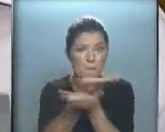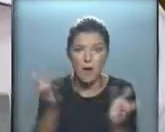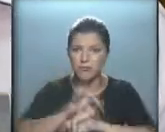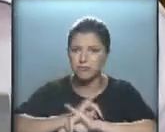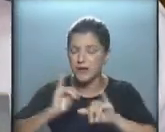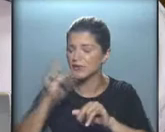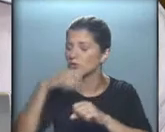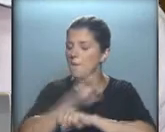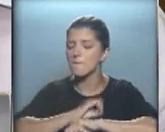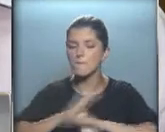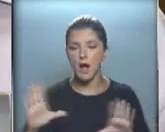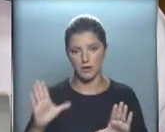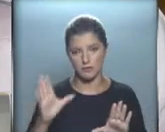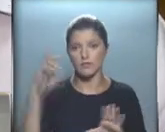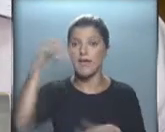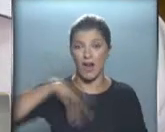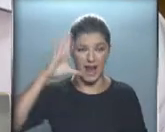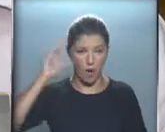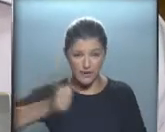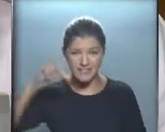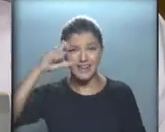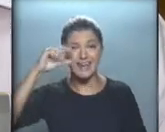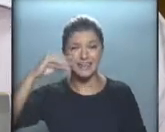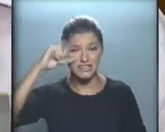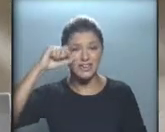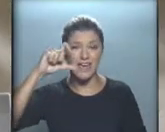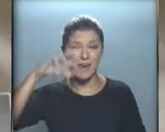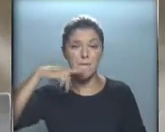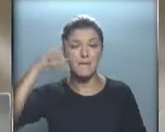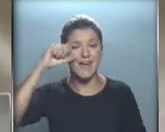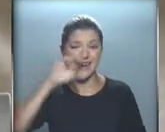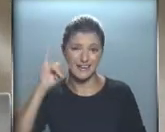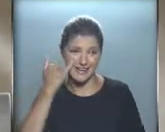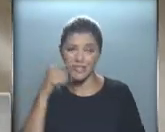más grave, en lo cual la justicia, la jueza Echeverry y la jueza Ramírez, lo dejaron pasar.